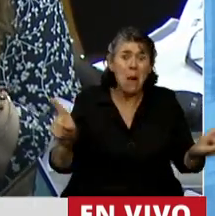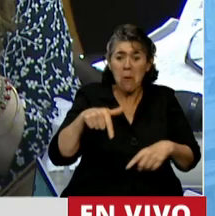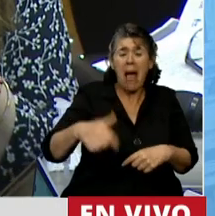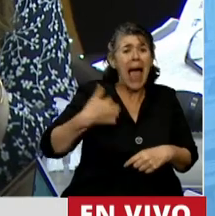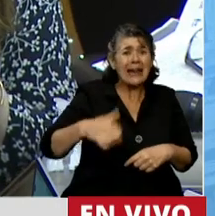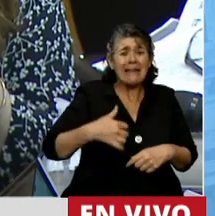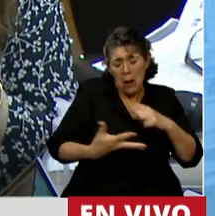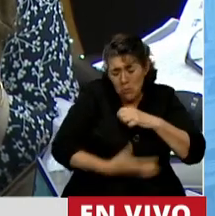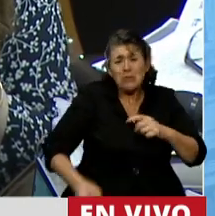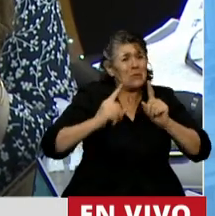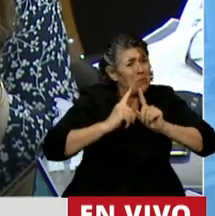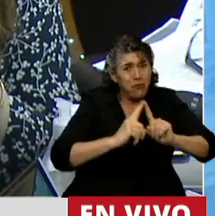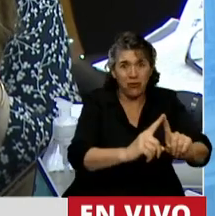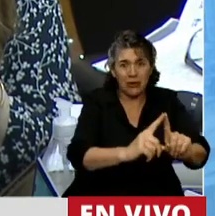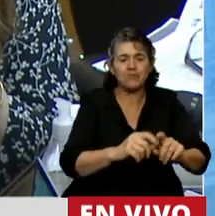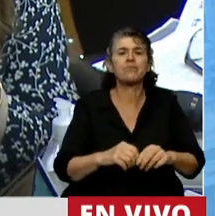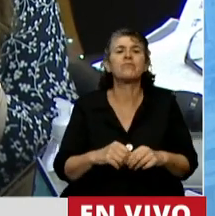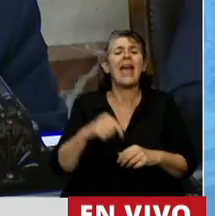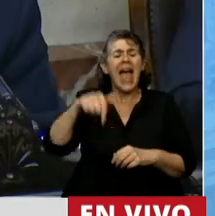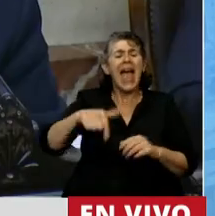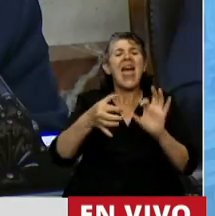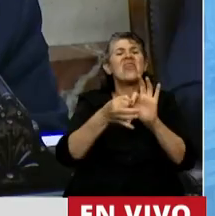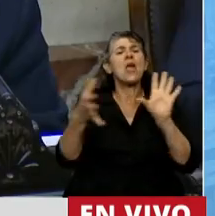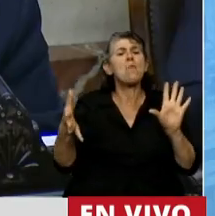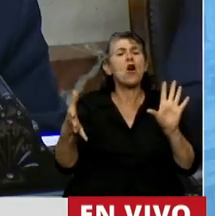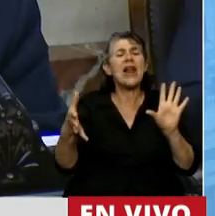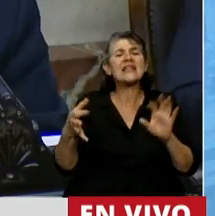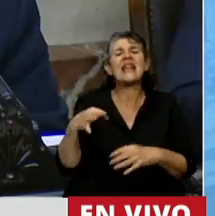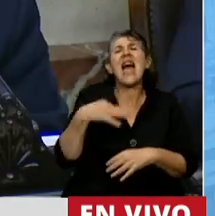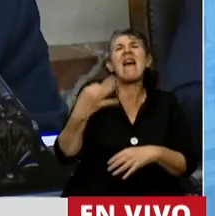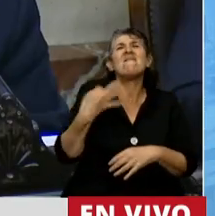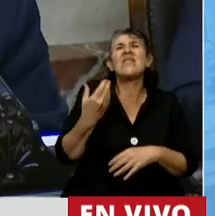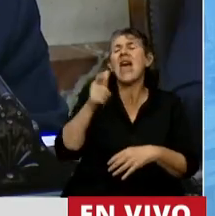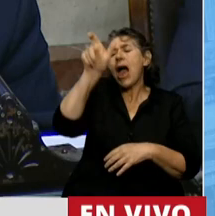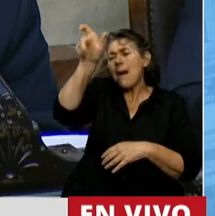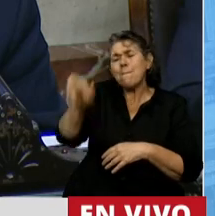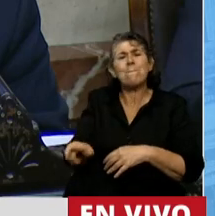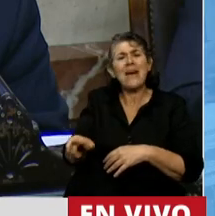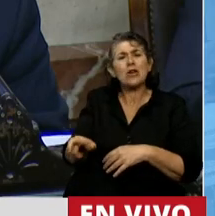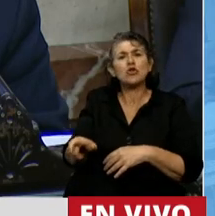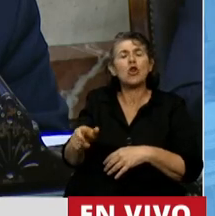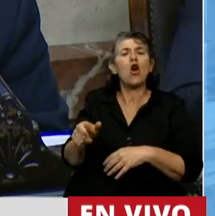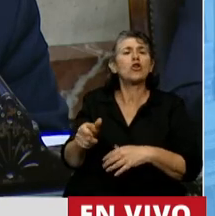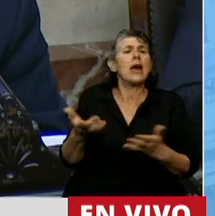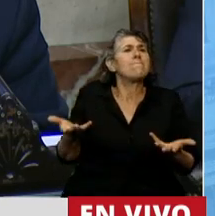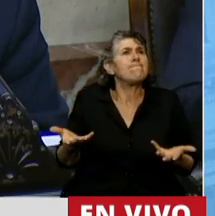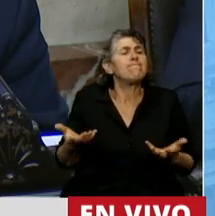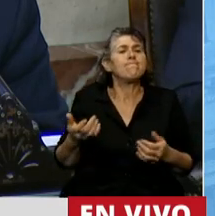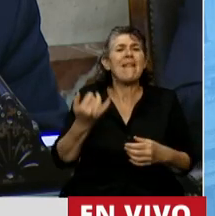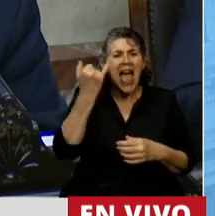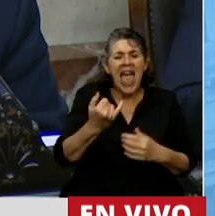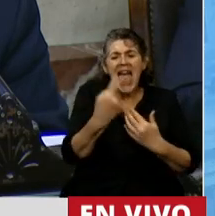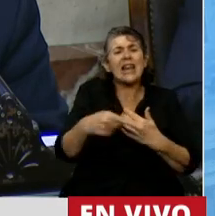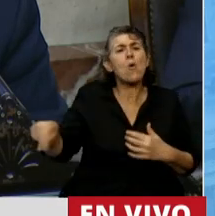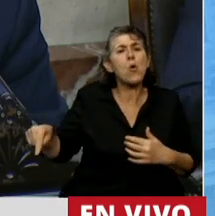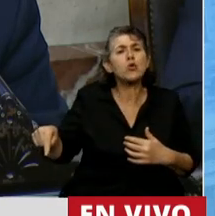en democracia la vida de una persona esté determinada por el hecho de contar o no con recursos. Yo creo en un Estado